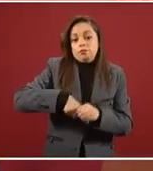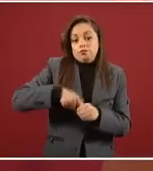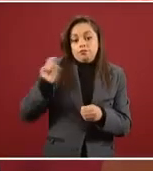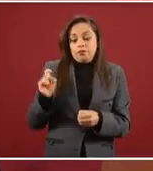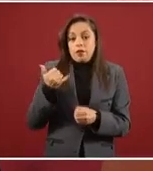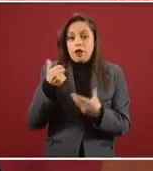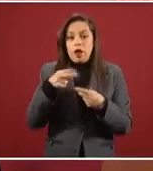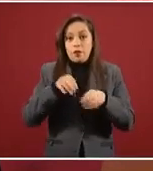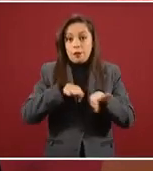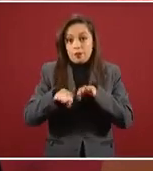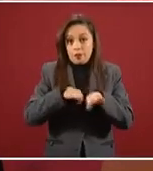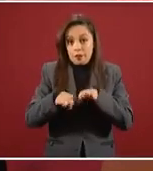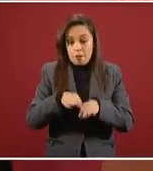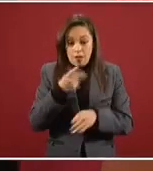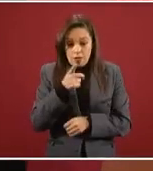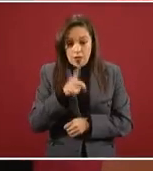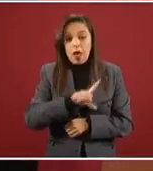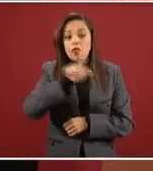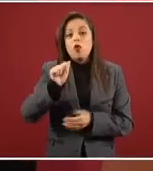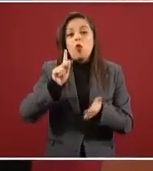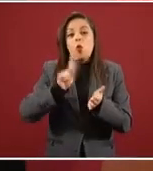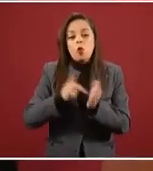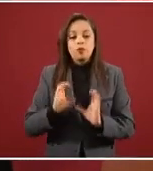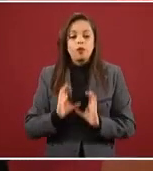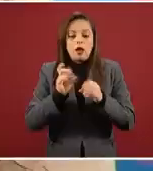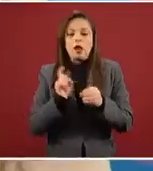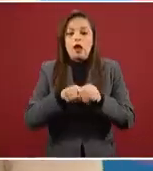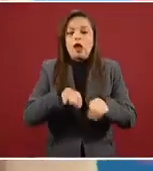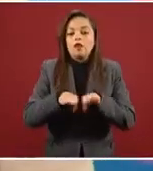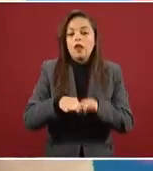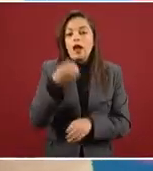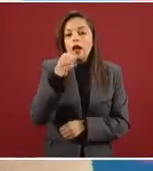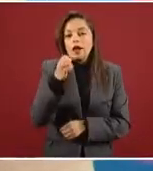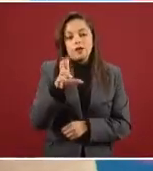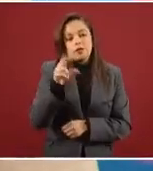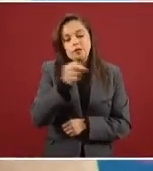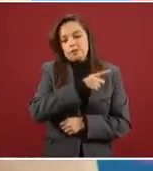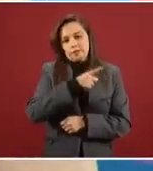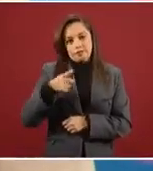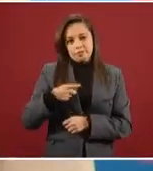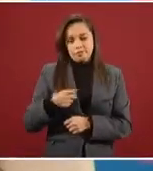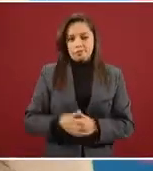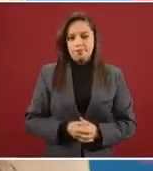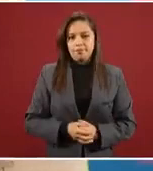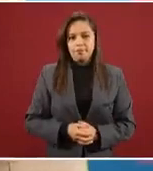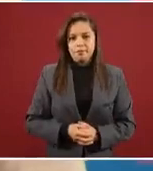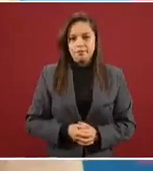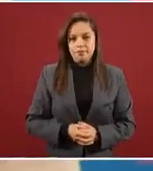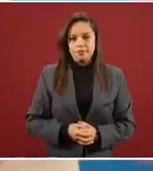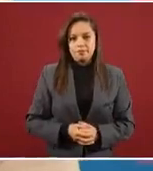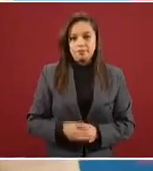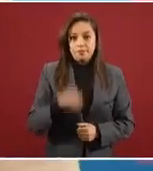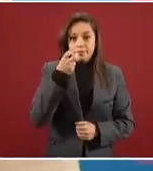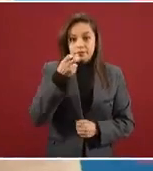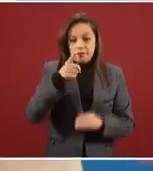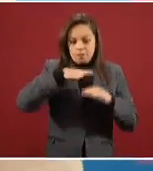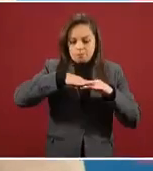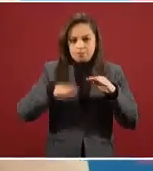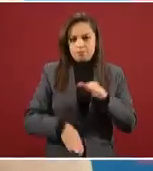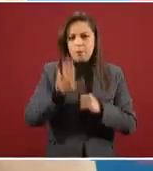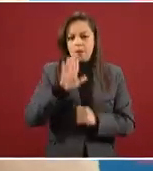en enero. Estamos incluso identificando nóminas enteras que se dan de baja y decir que esto es